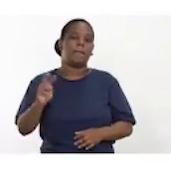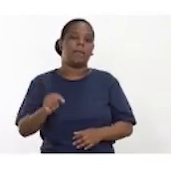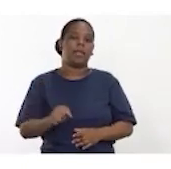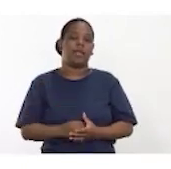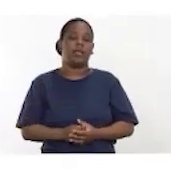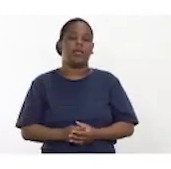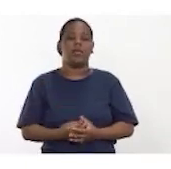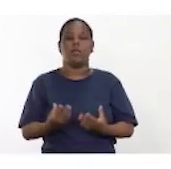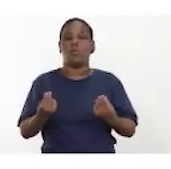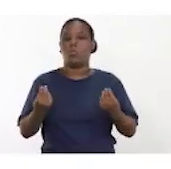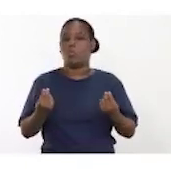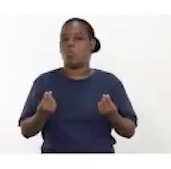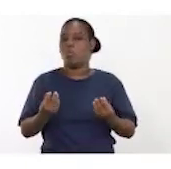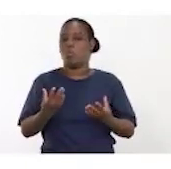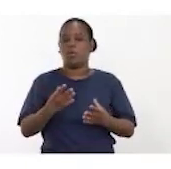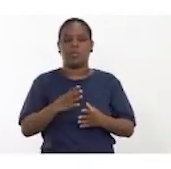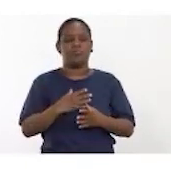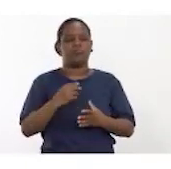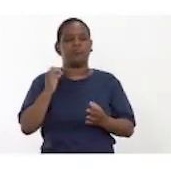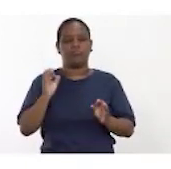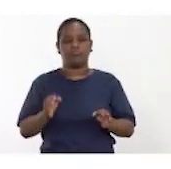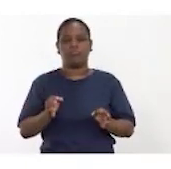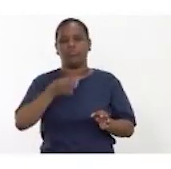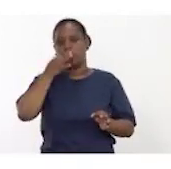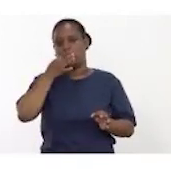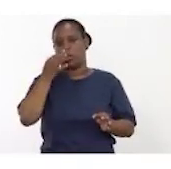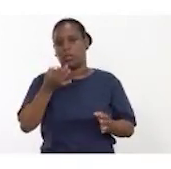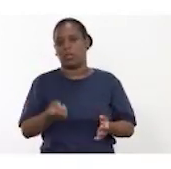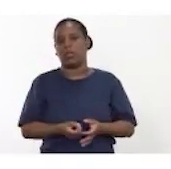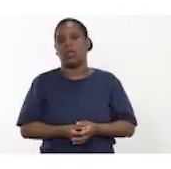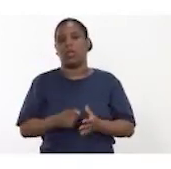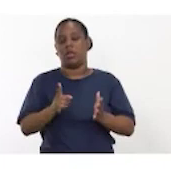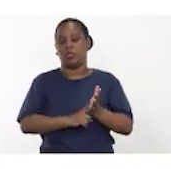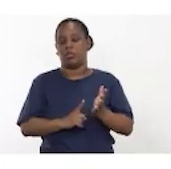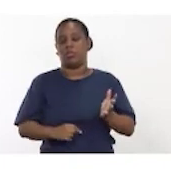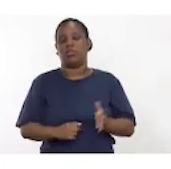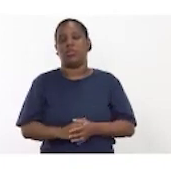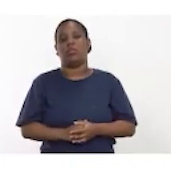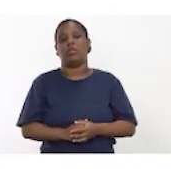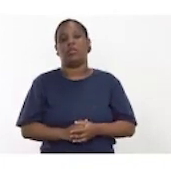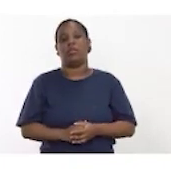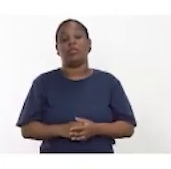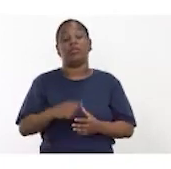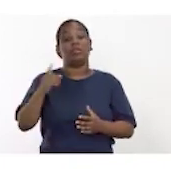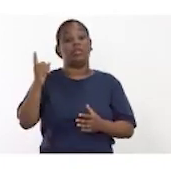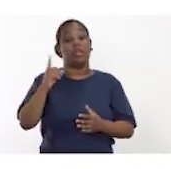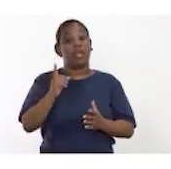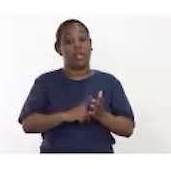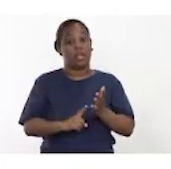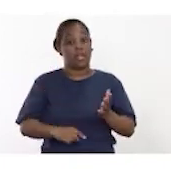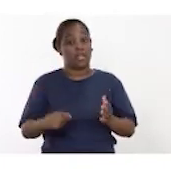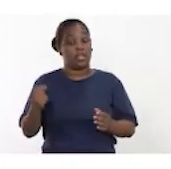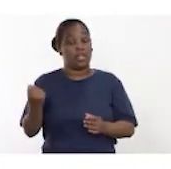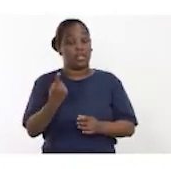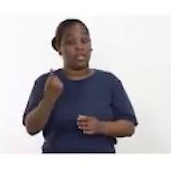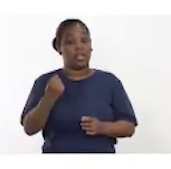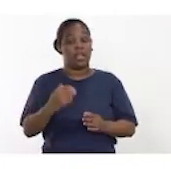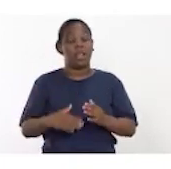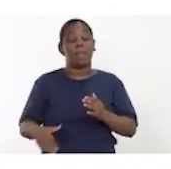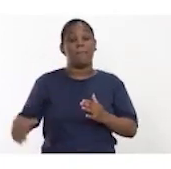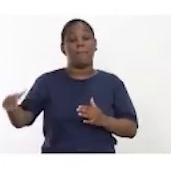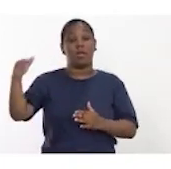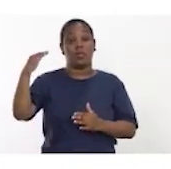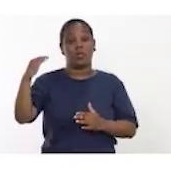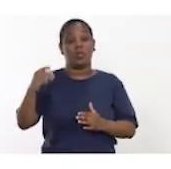Muy definido que están esos estados de energía. Si la energía inicial es mayor que la